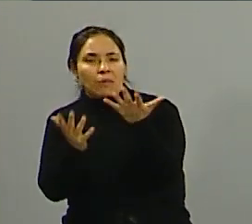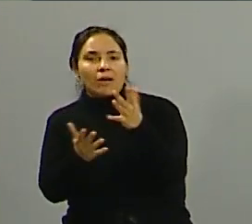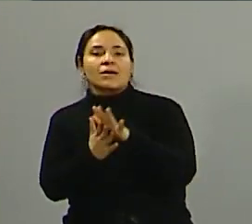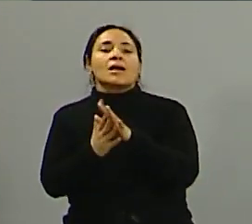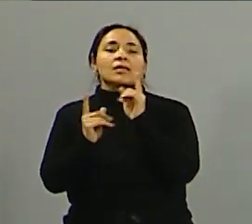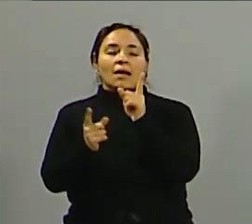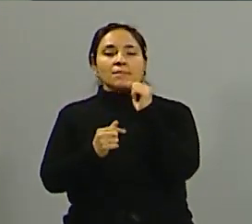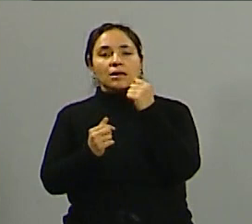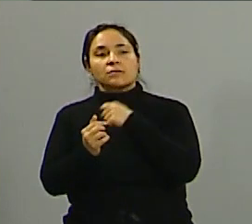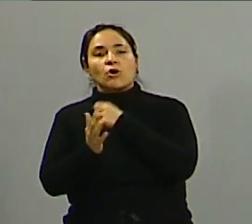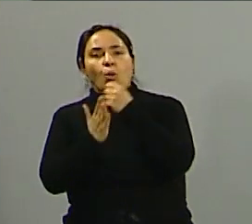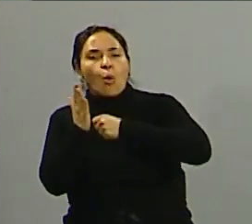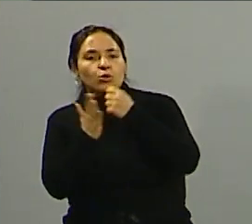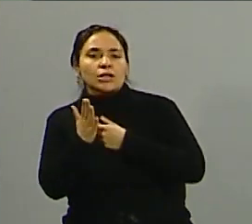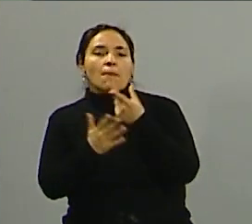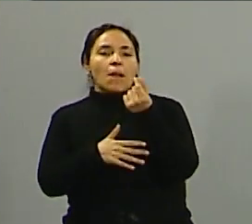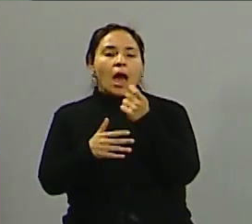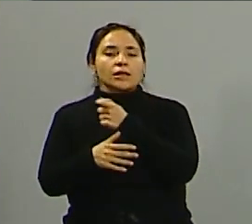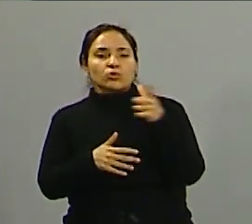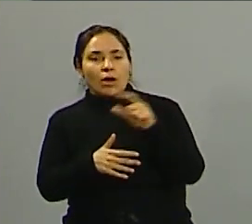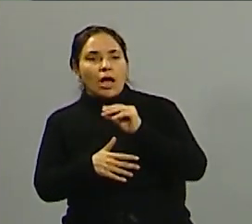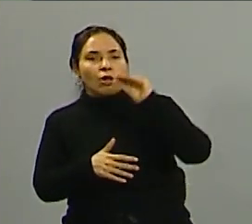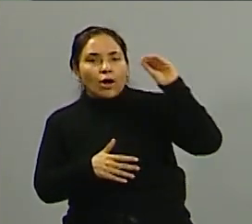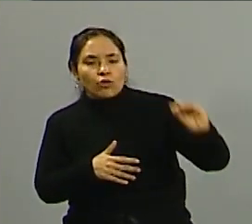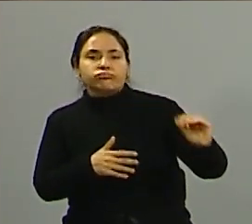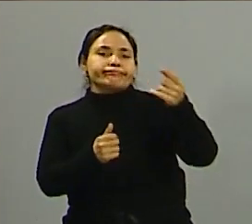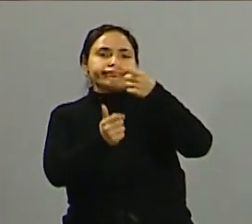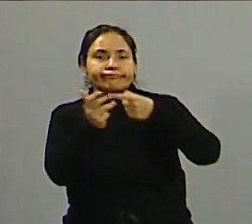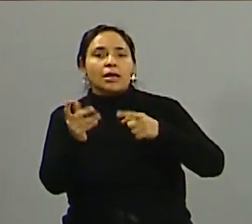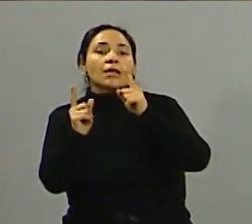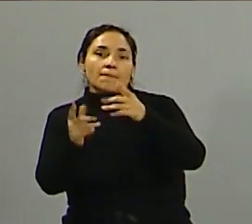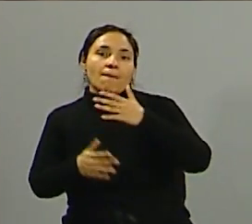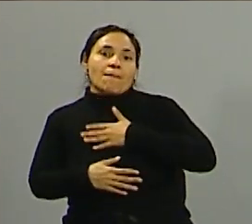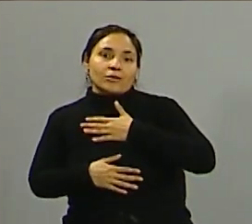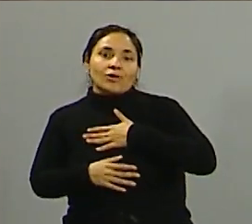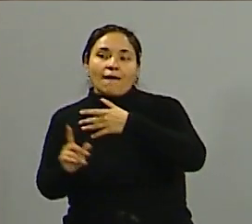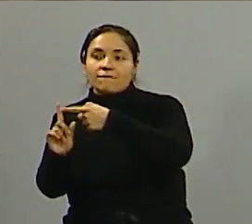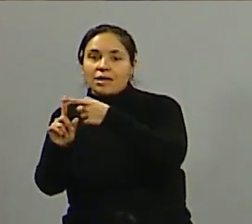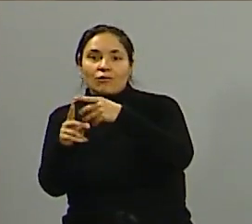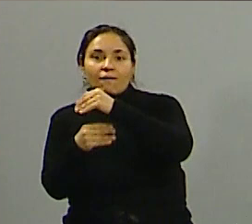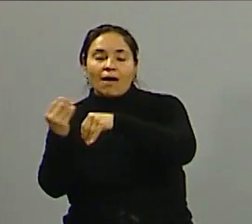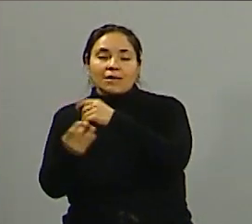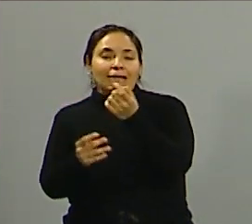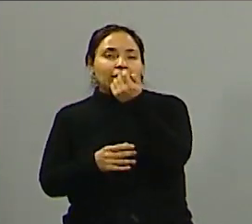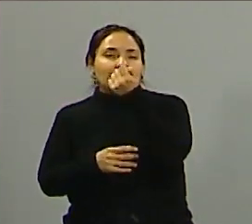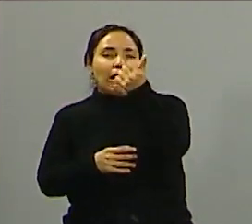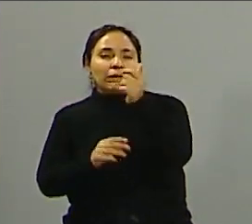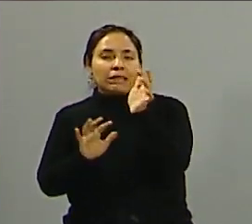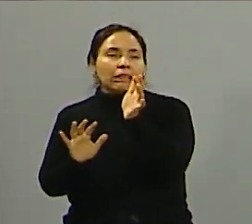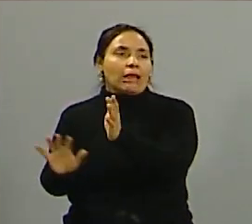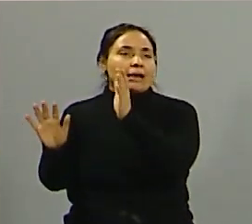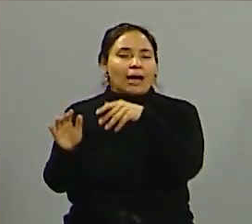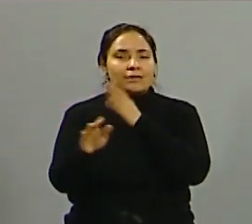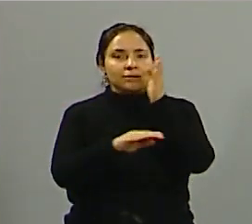sacrificios económicos esto, sino muy personales. Tal cual. Por más que las relaciones de ese momento no eran como las que tenemos en la